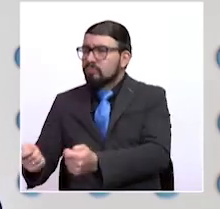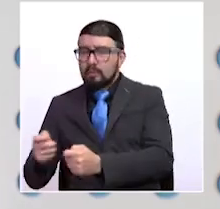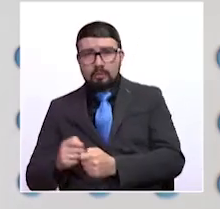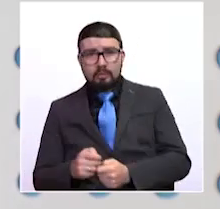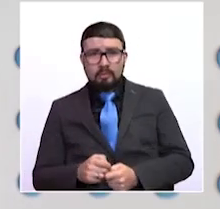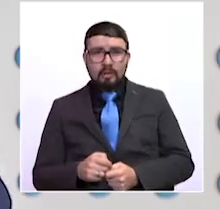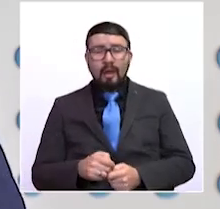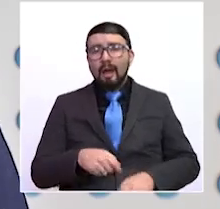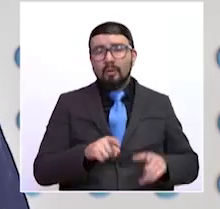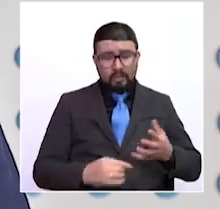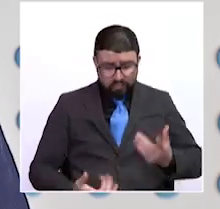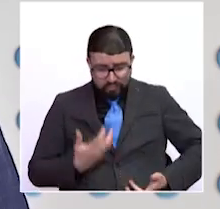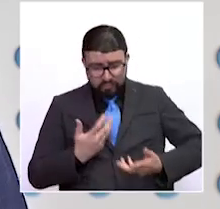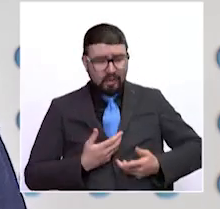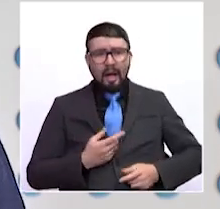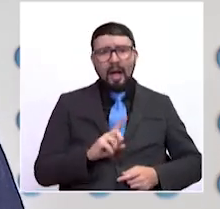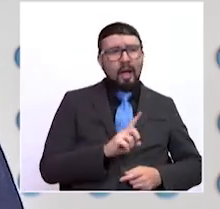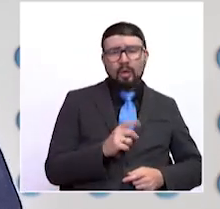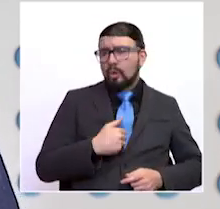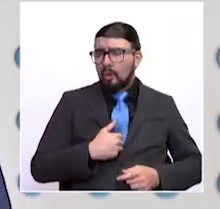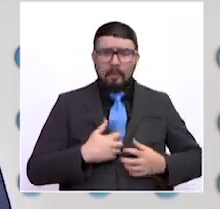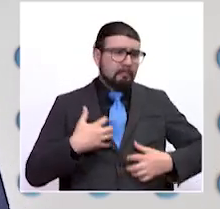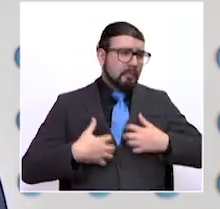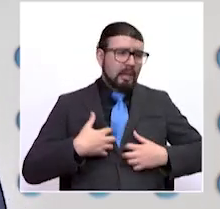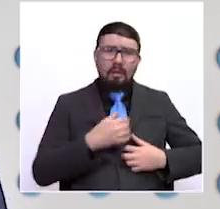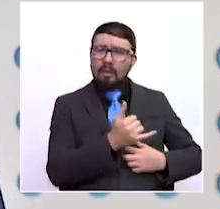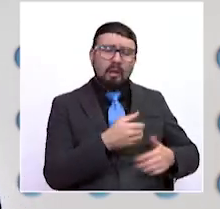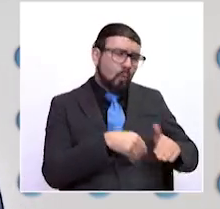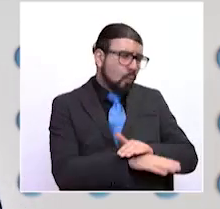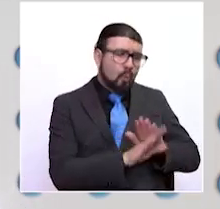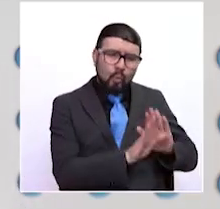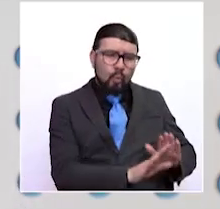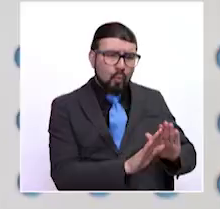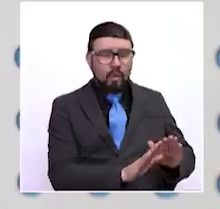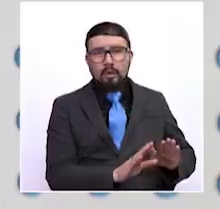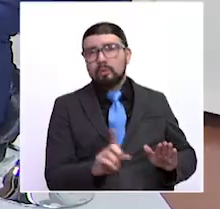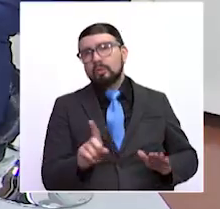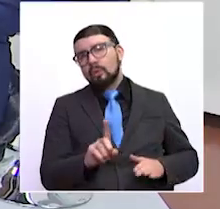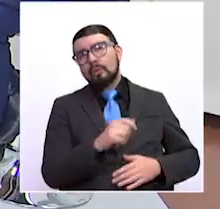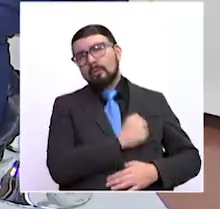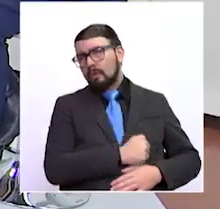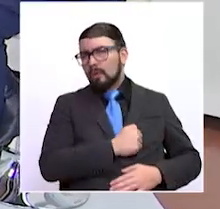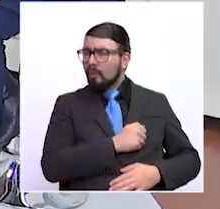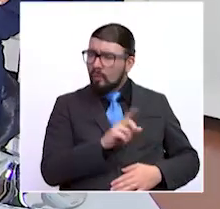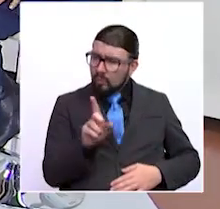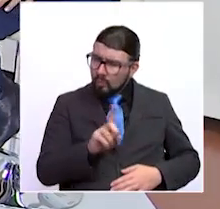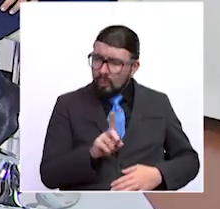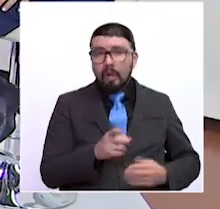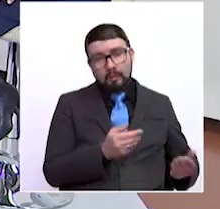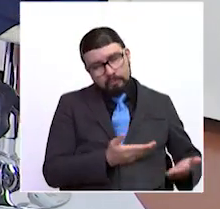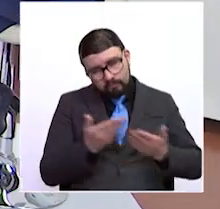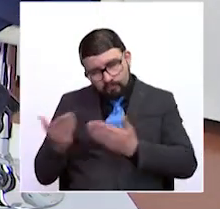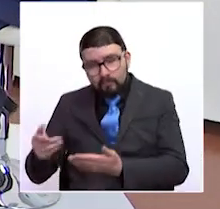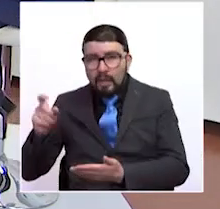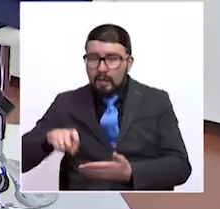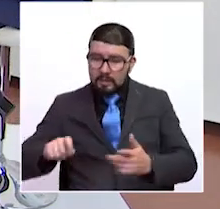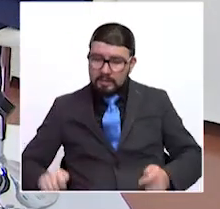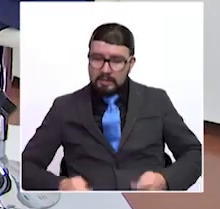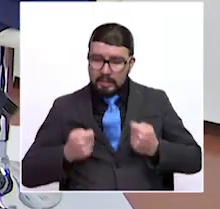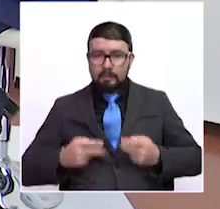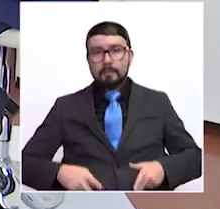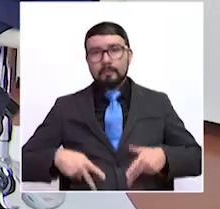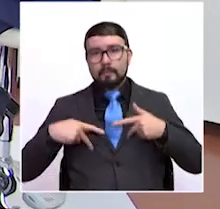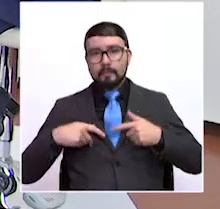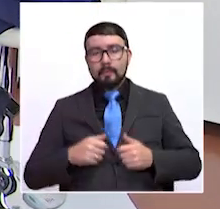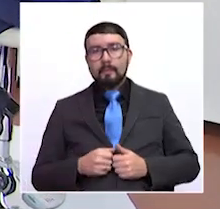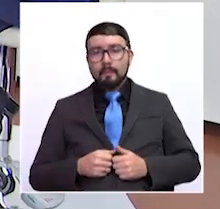por temor a que los lleven al calabozo. Papás, por favor, no hagan eso. Cierto. Doctora Colombia, con